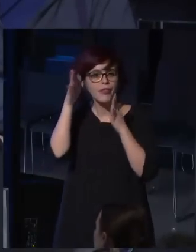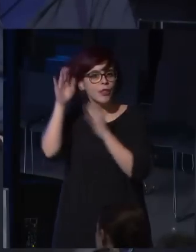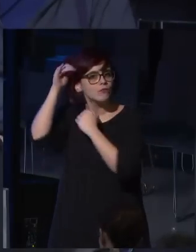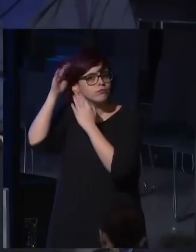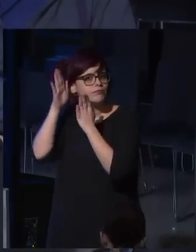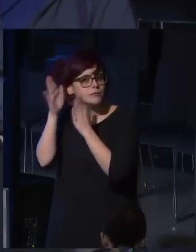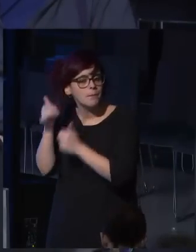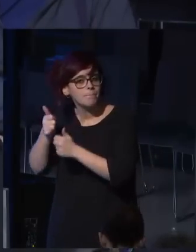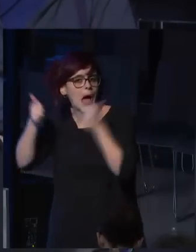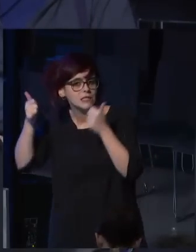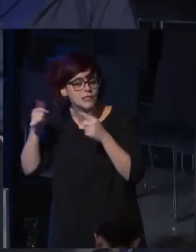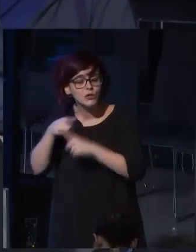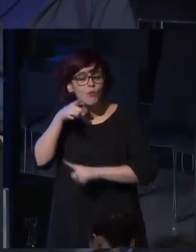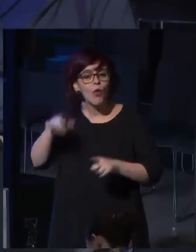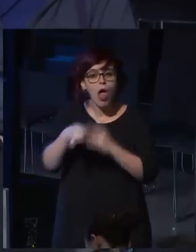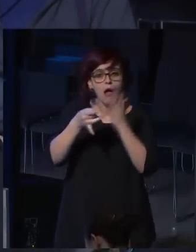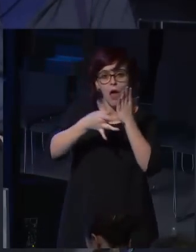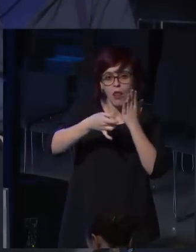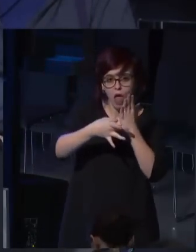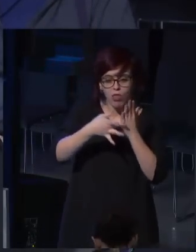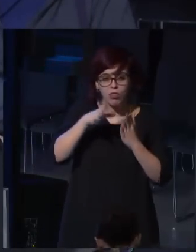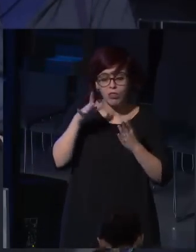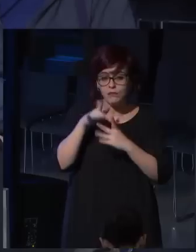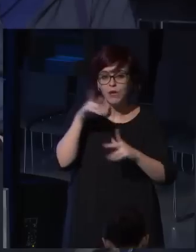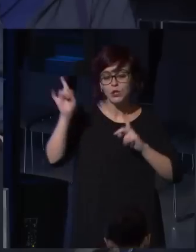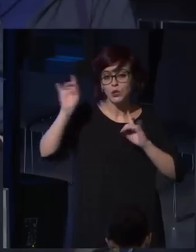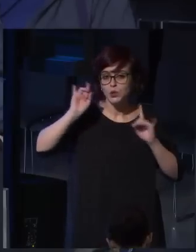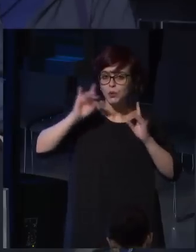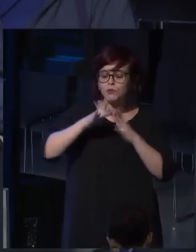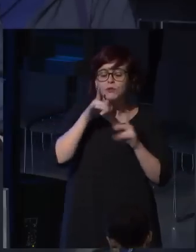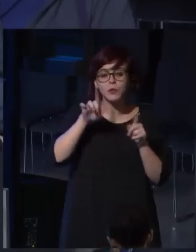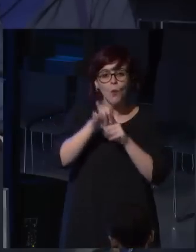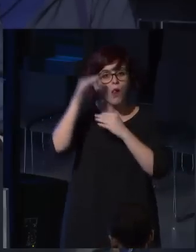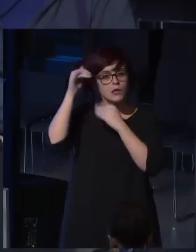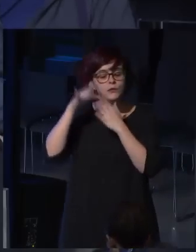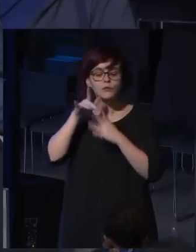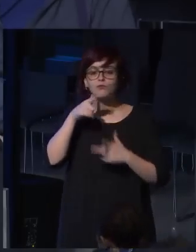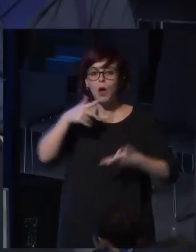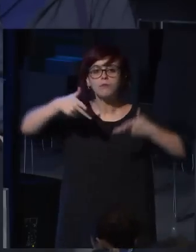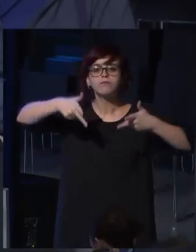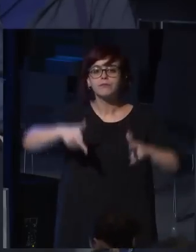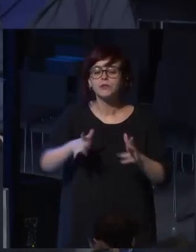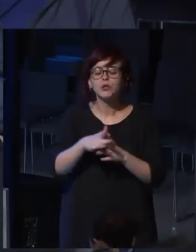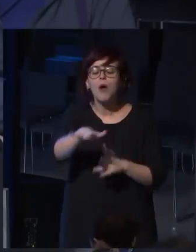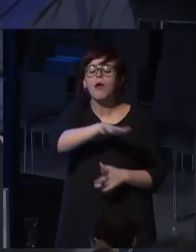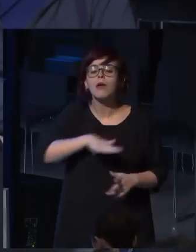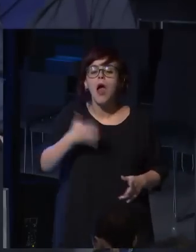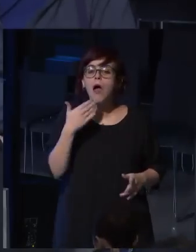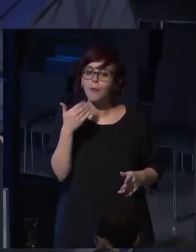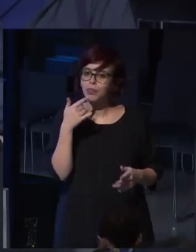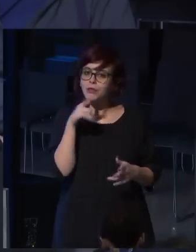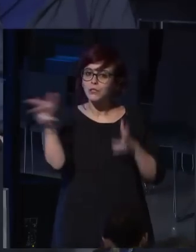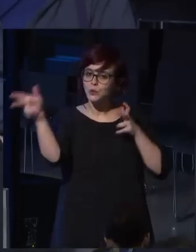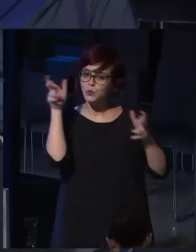independientemente de la calidad del sonido, que ya hay muchos formatos que me la permiten, yo estoy en el lugar donde quiero escuchar la